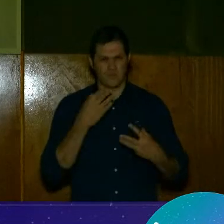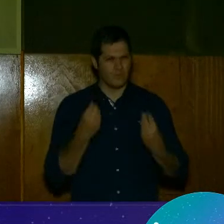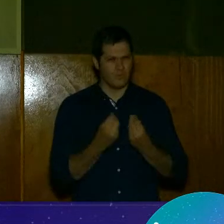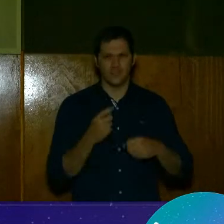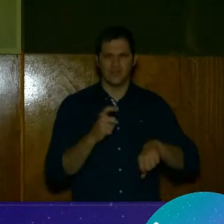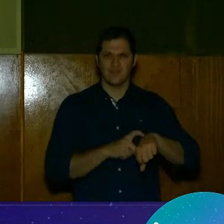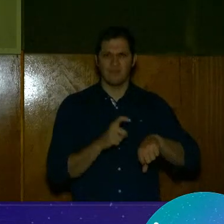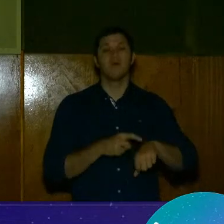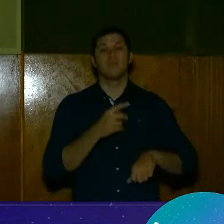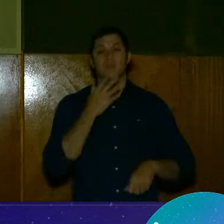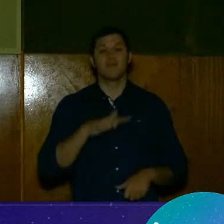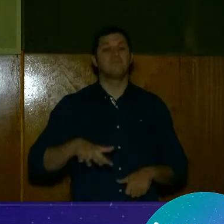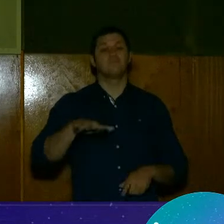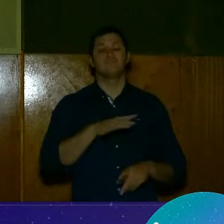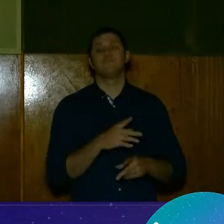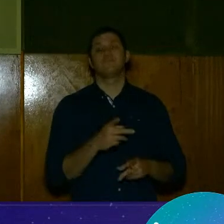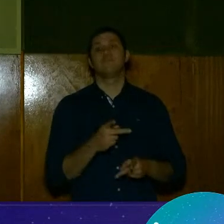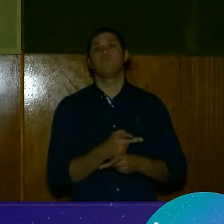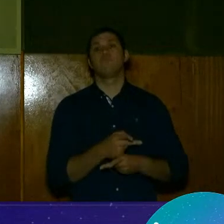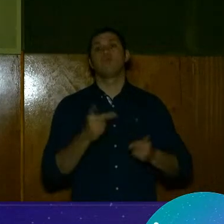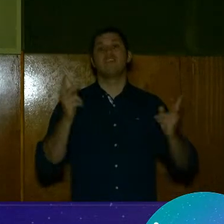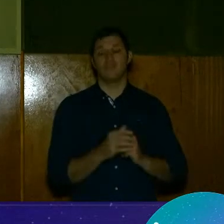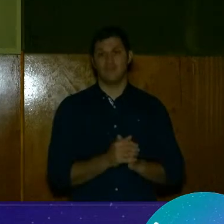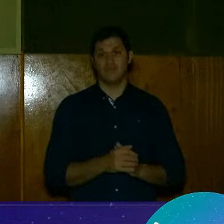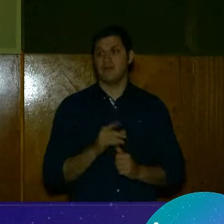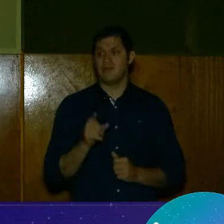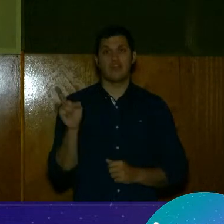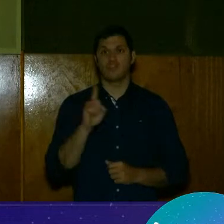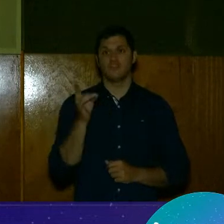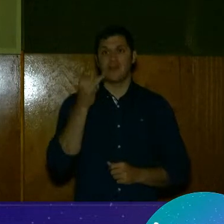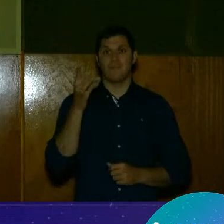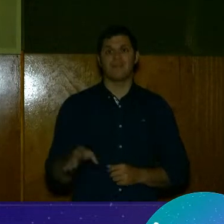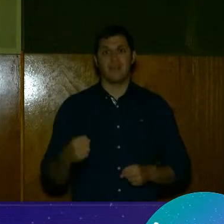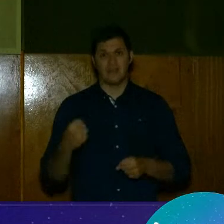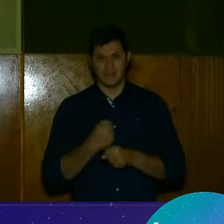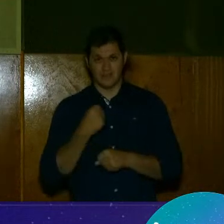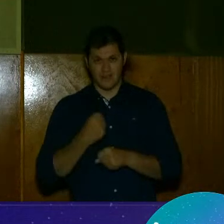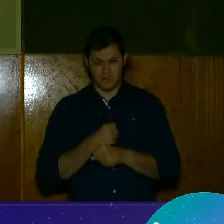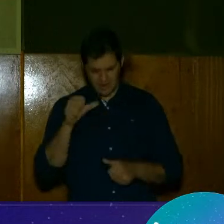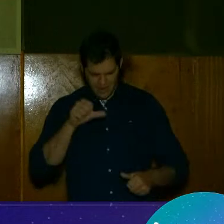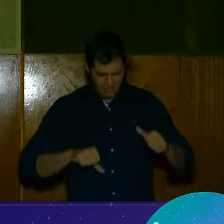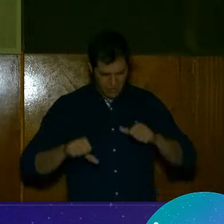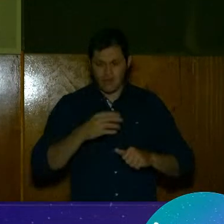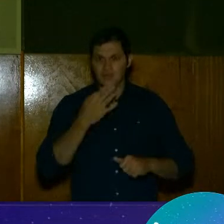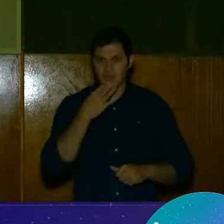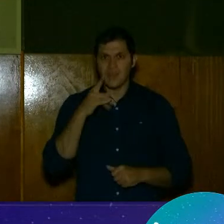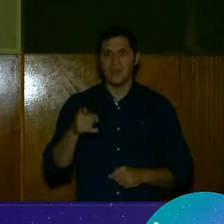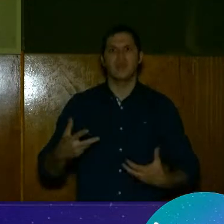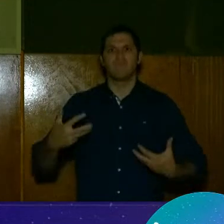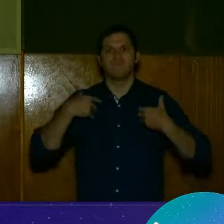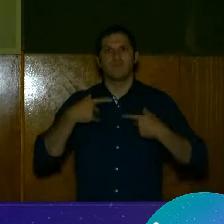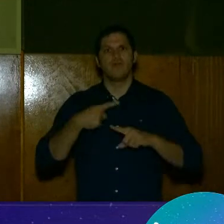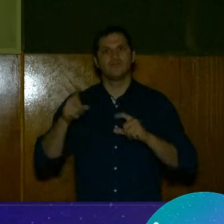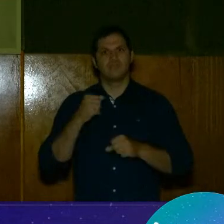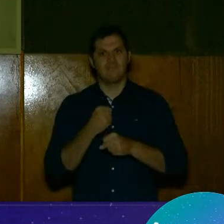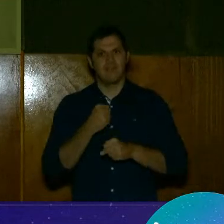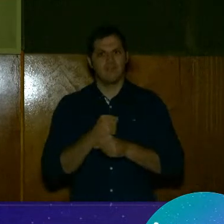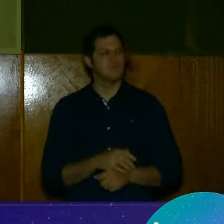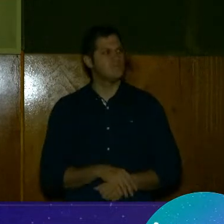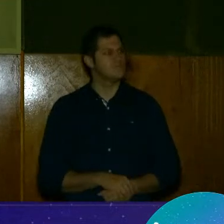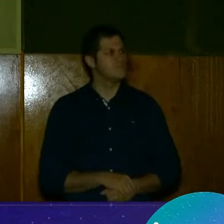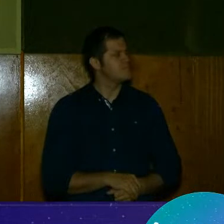rey su área de investigación lo que realmente la apasiona además ella ha trabajado ha dedicado tiempo